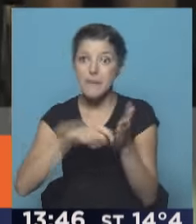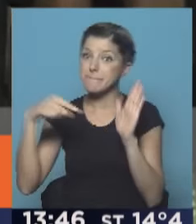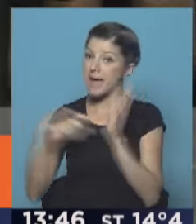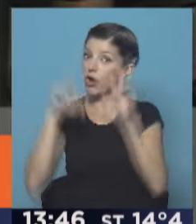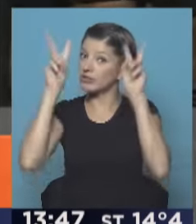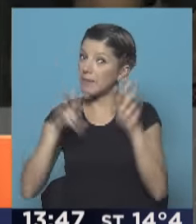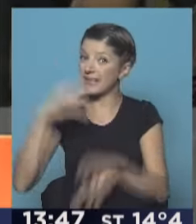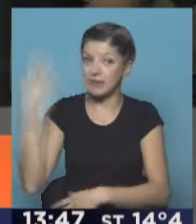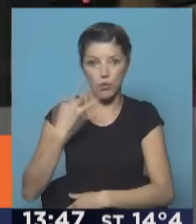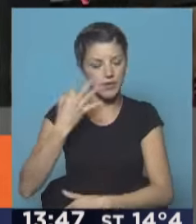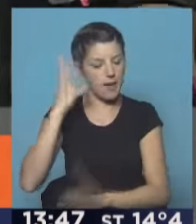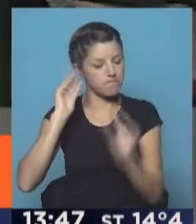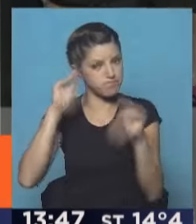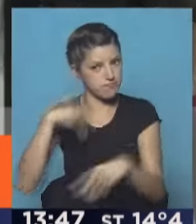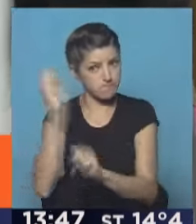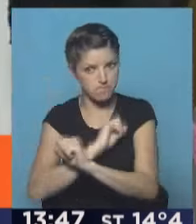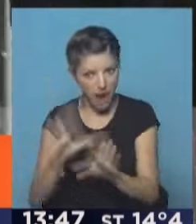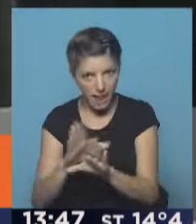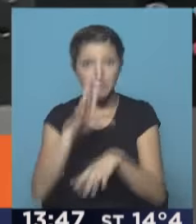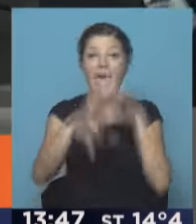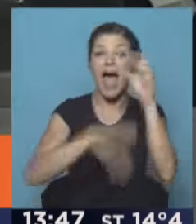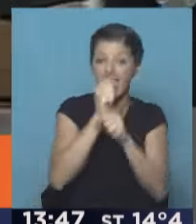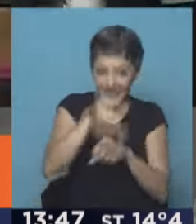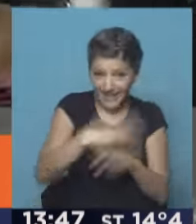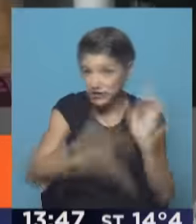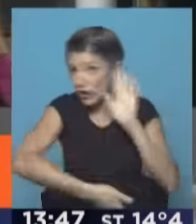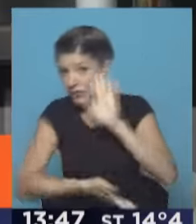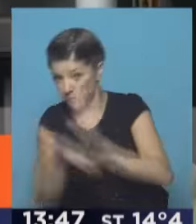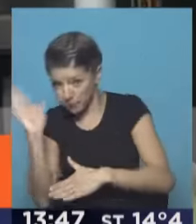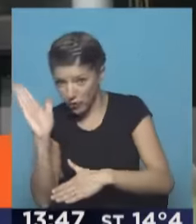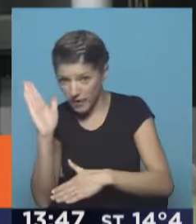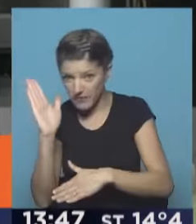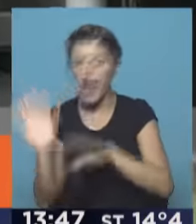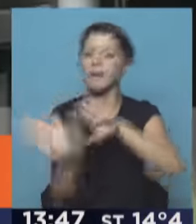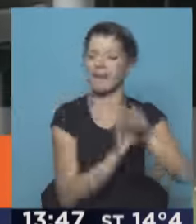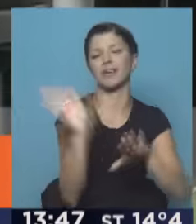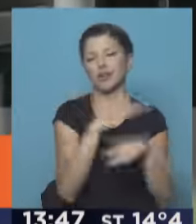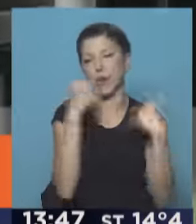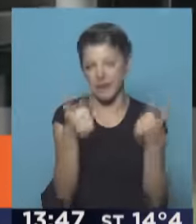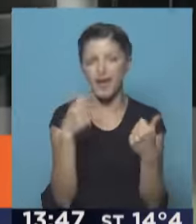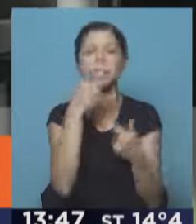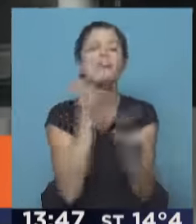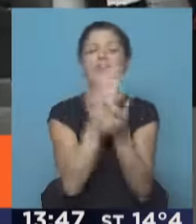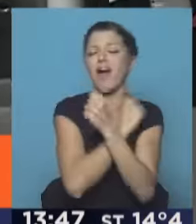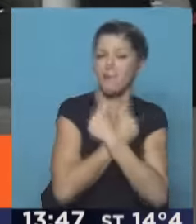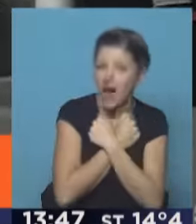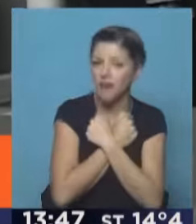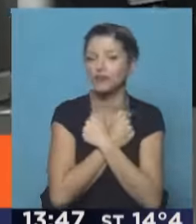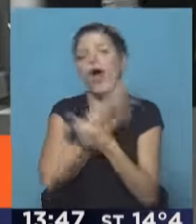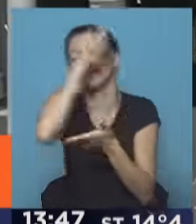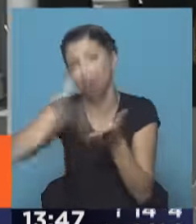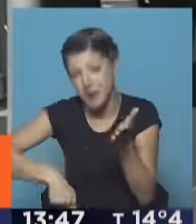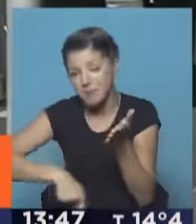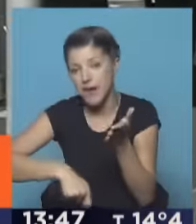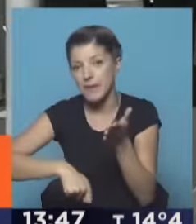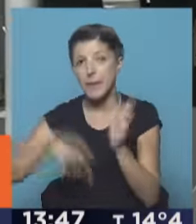muchísimo. Ayer, hasta que lo sacaron a ese chico, más allá de que estuvo todo bien, le pidió un abrazo, le pidió un autógrafo,